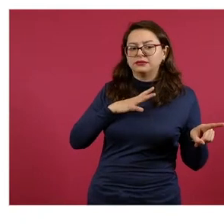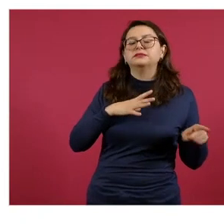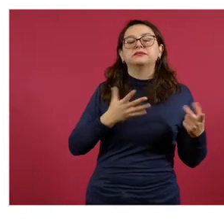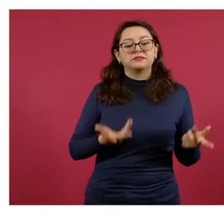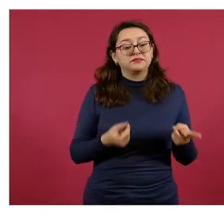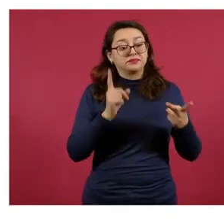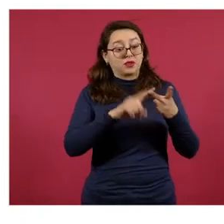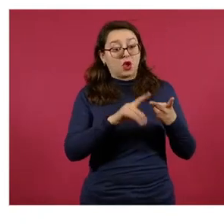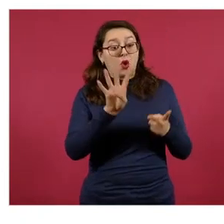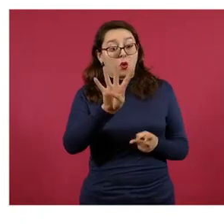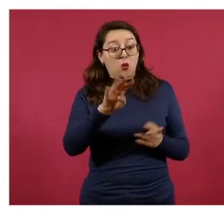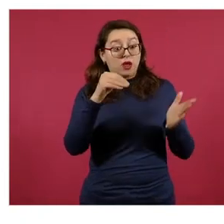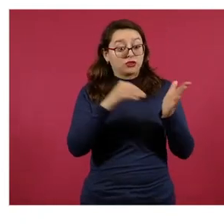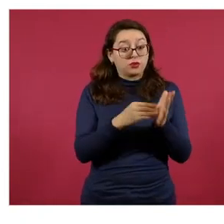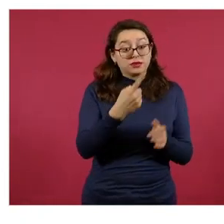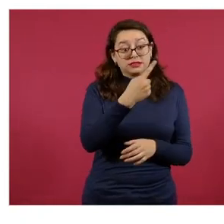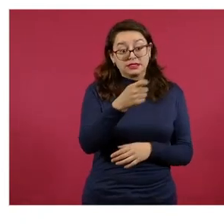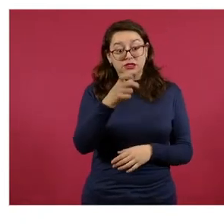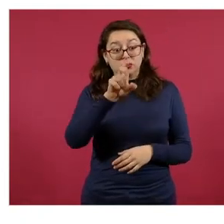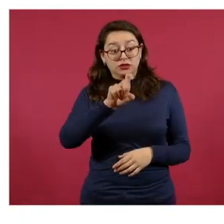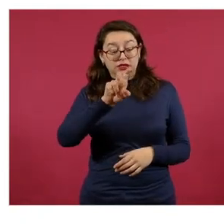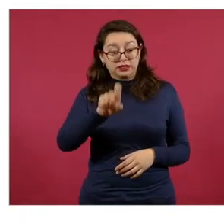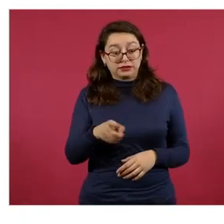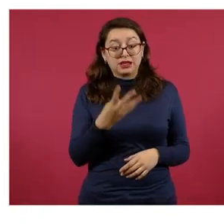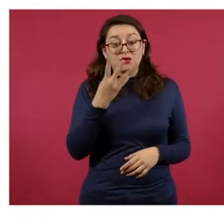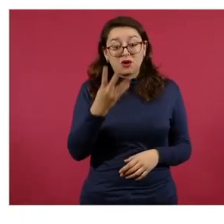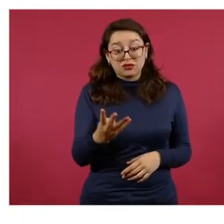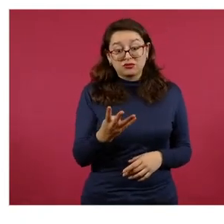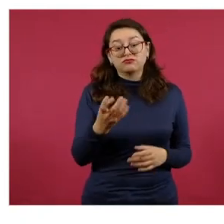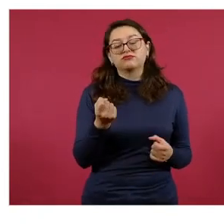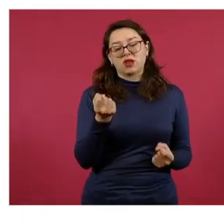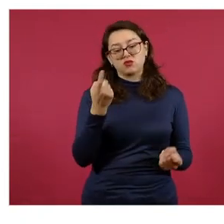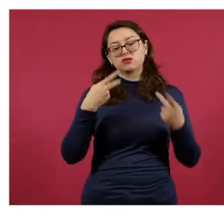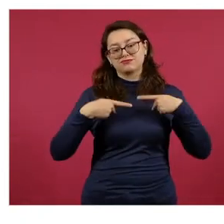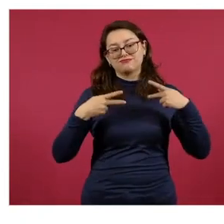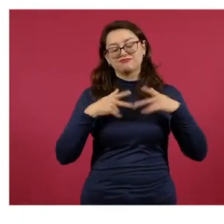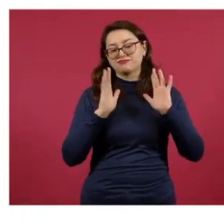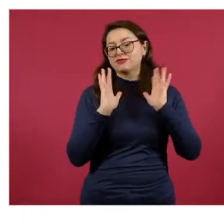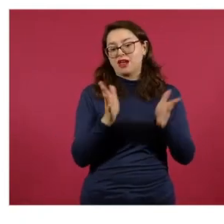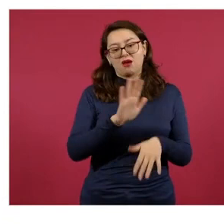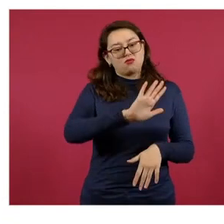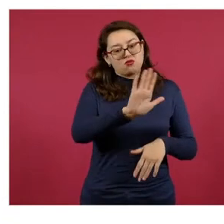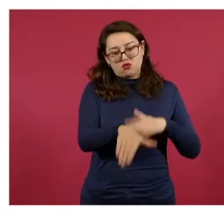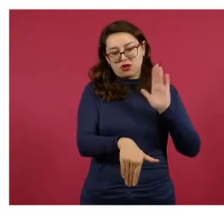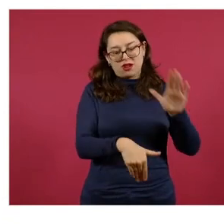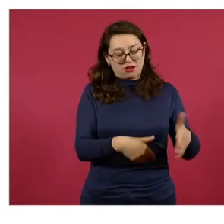4,134 a través ya de informes de defunción confirmados,